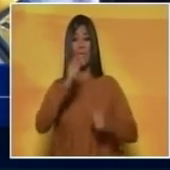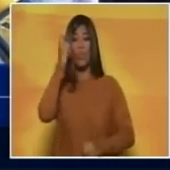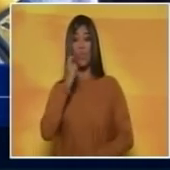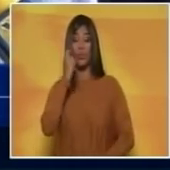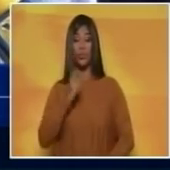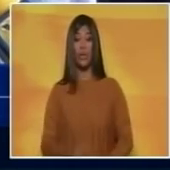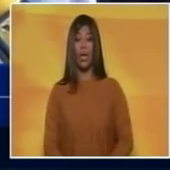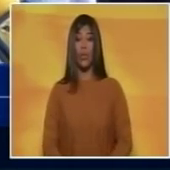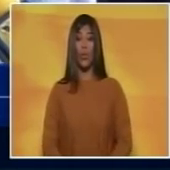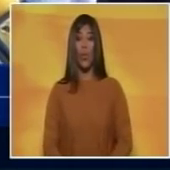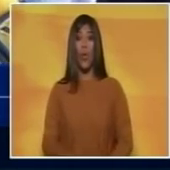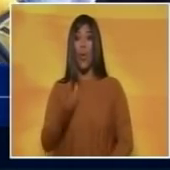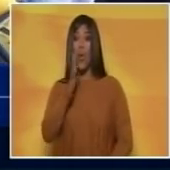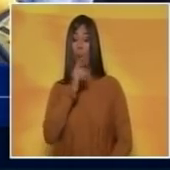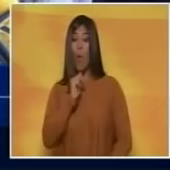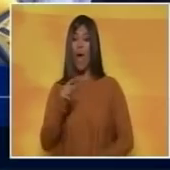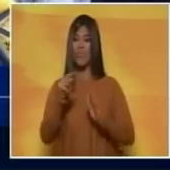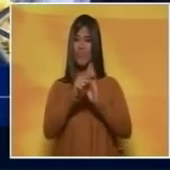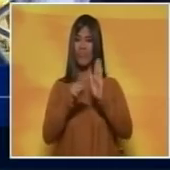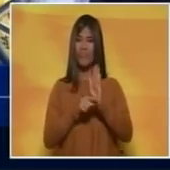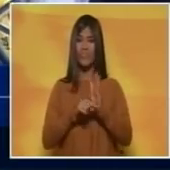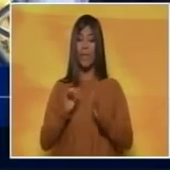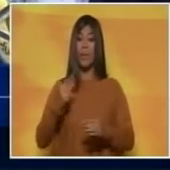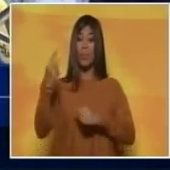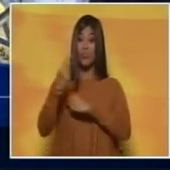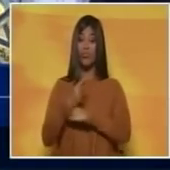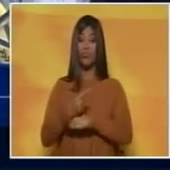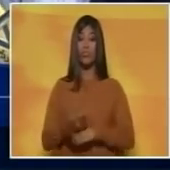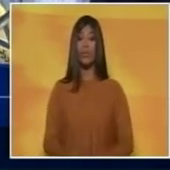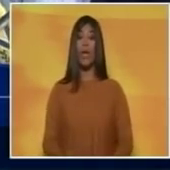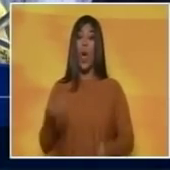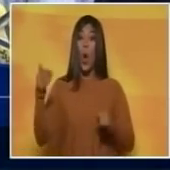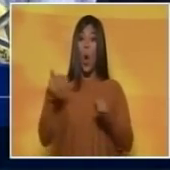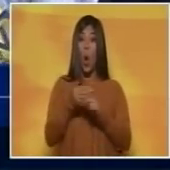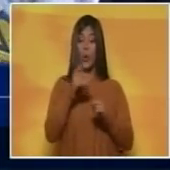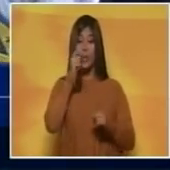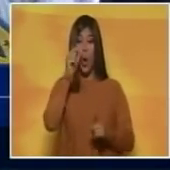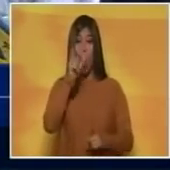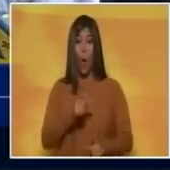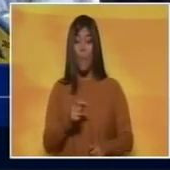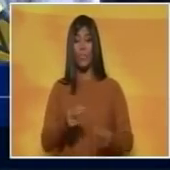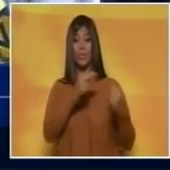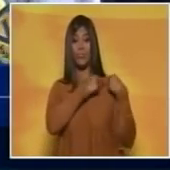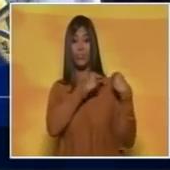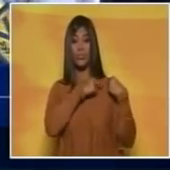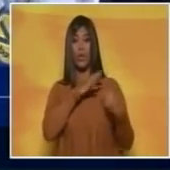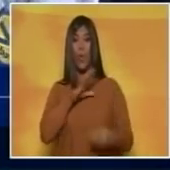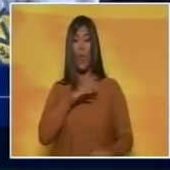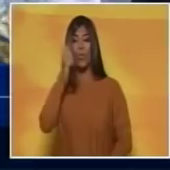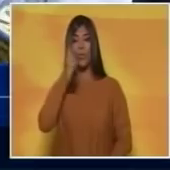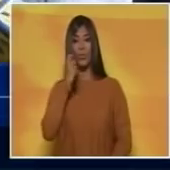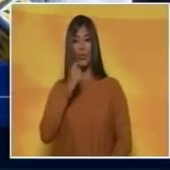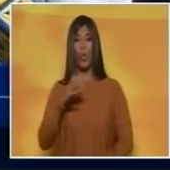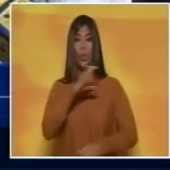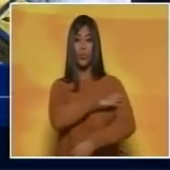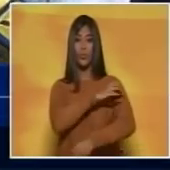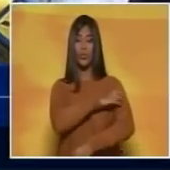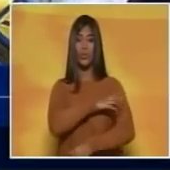diputado. No existe un pronóstico de condena en contra de nuestro representado, el diputado Juan Requesens.